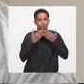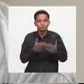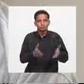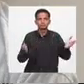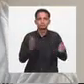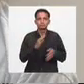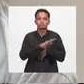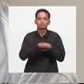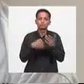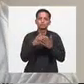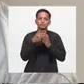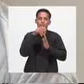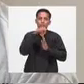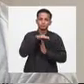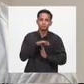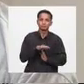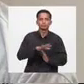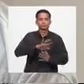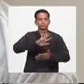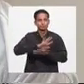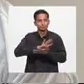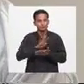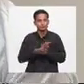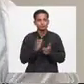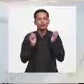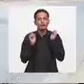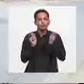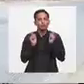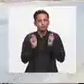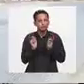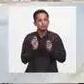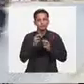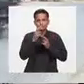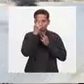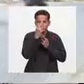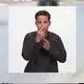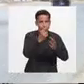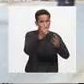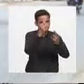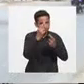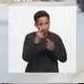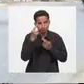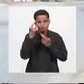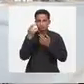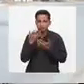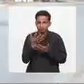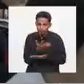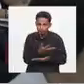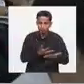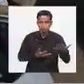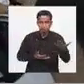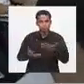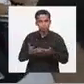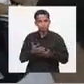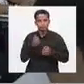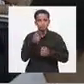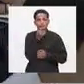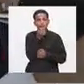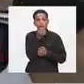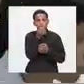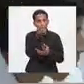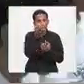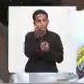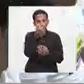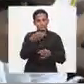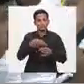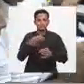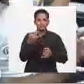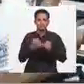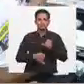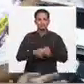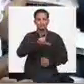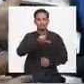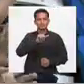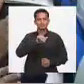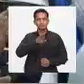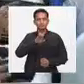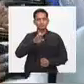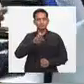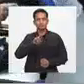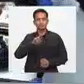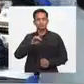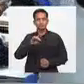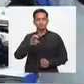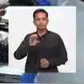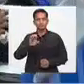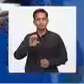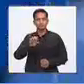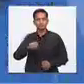vivir estas elecciones en paz mediante una campaña consciente y respetuosa informó para cne noticias Hugo la